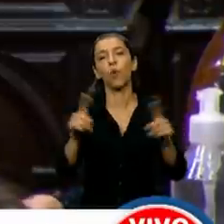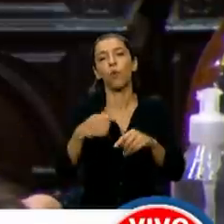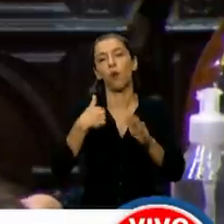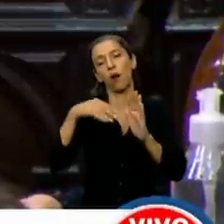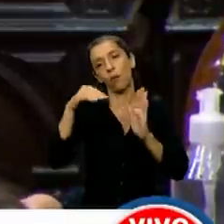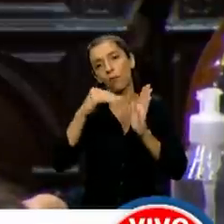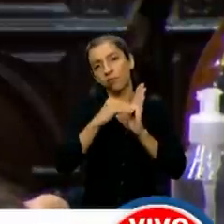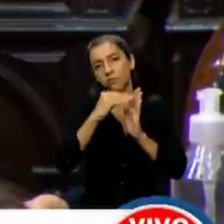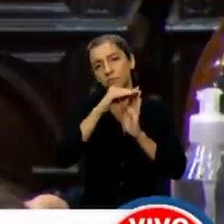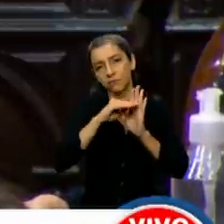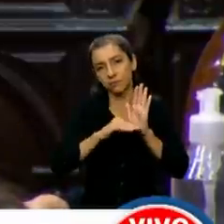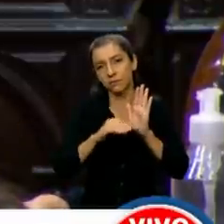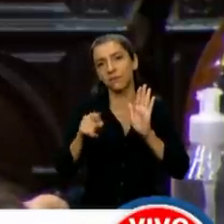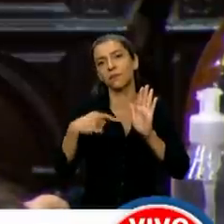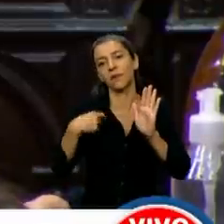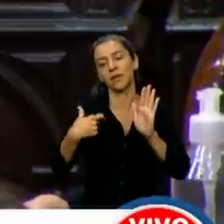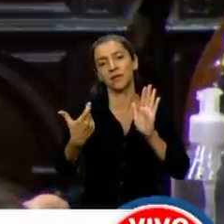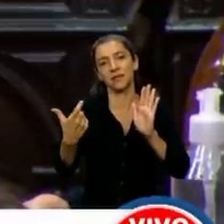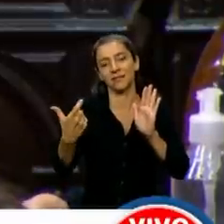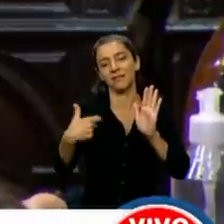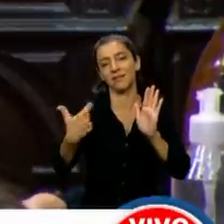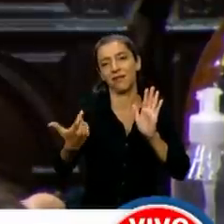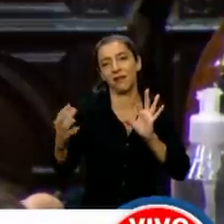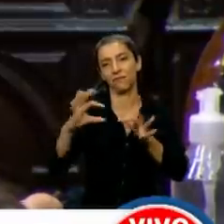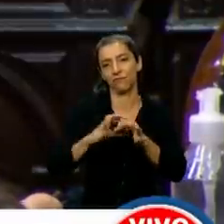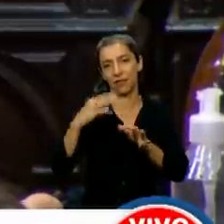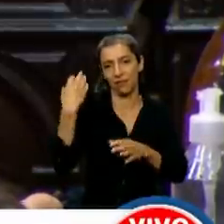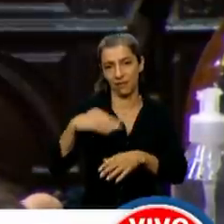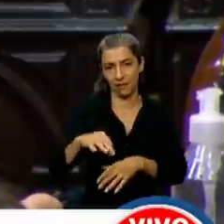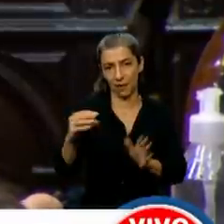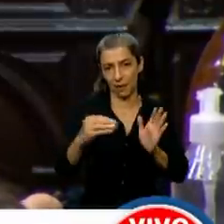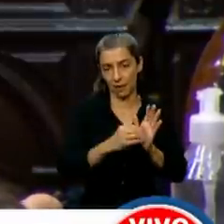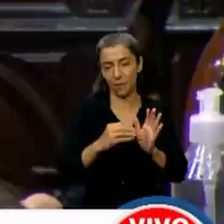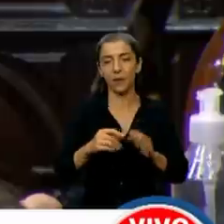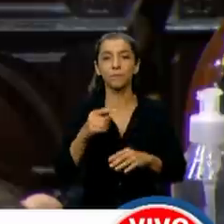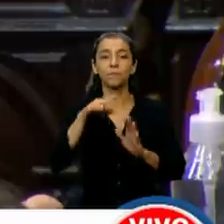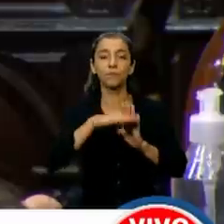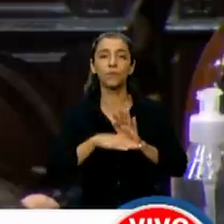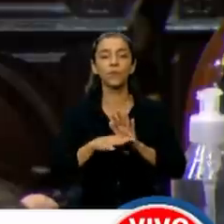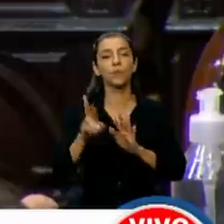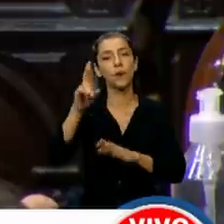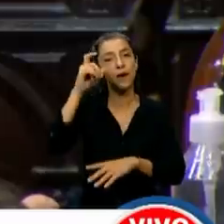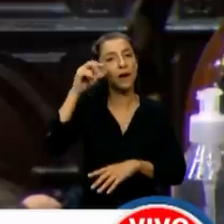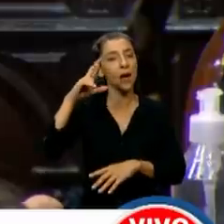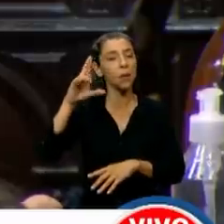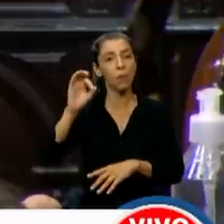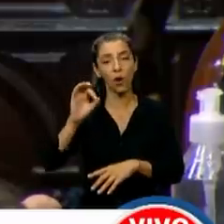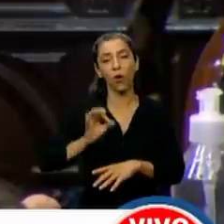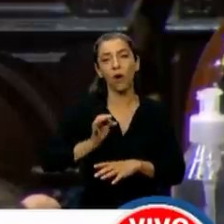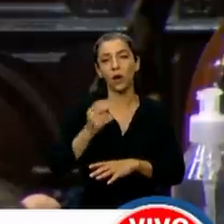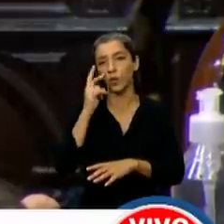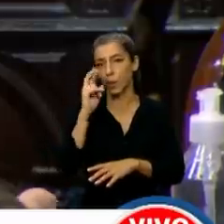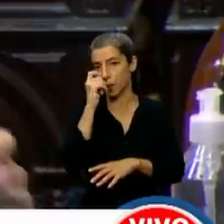requisito de otorgamiento el aval sindical este programa al revés pero pensemos en el 2021 se